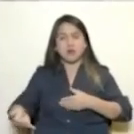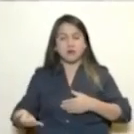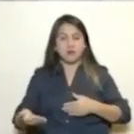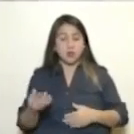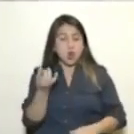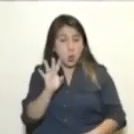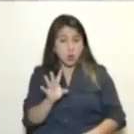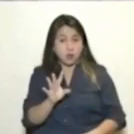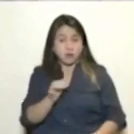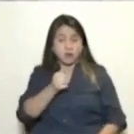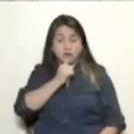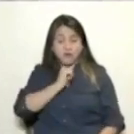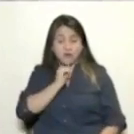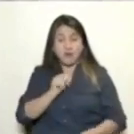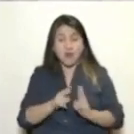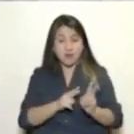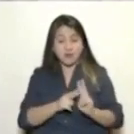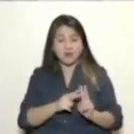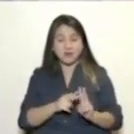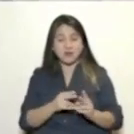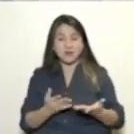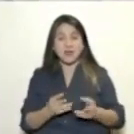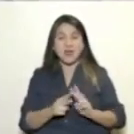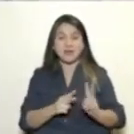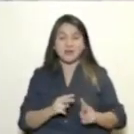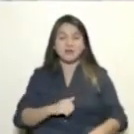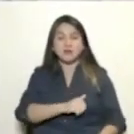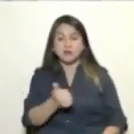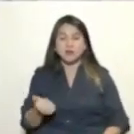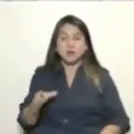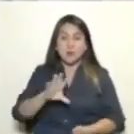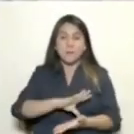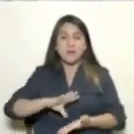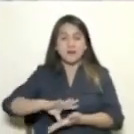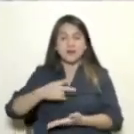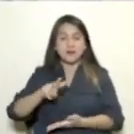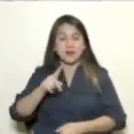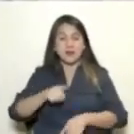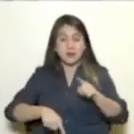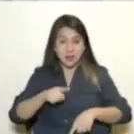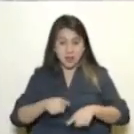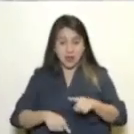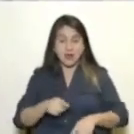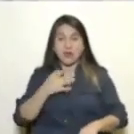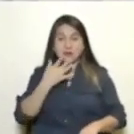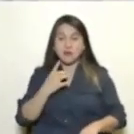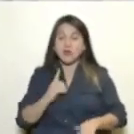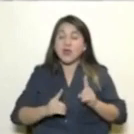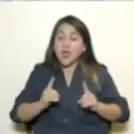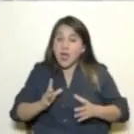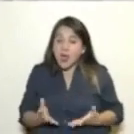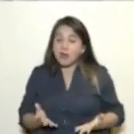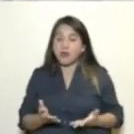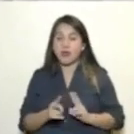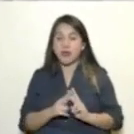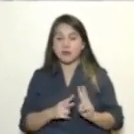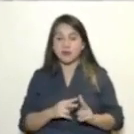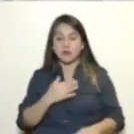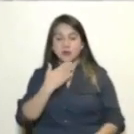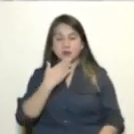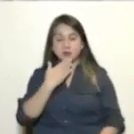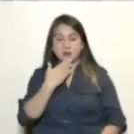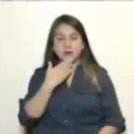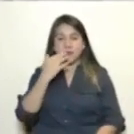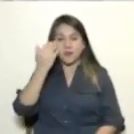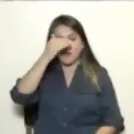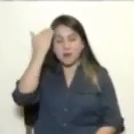que nos queda, que hemos convenido entre todos los países de la Tierra, porque algo hemos convenido también, fue